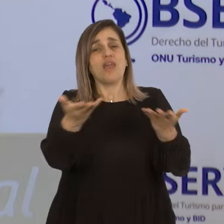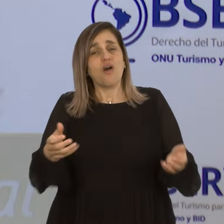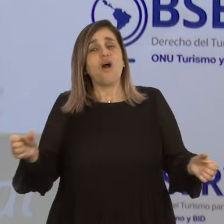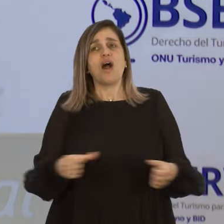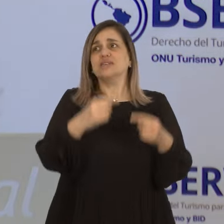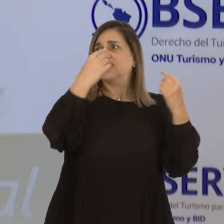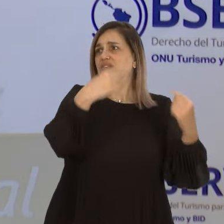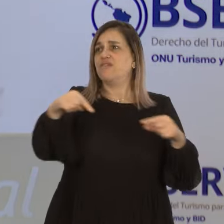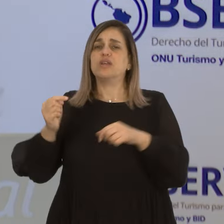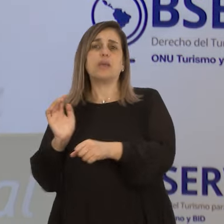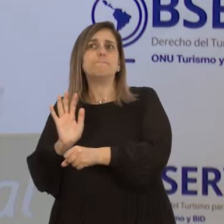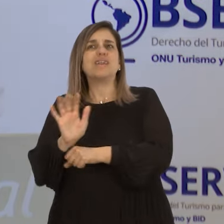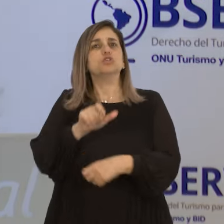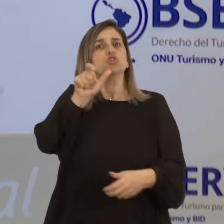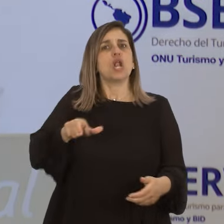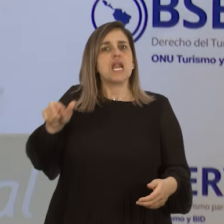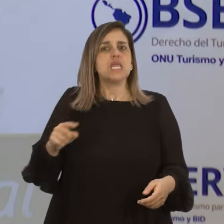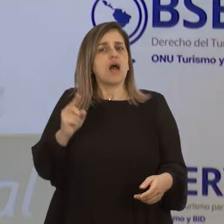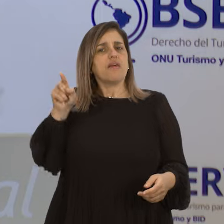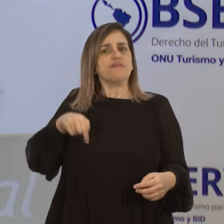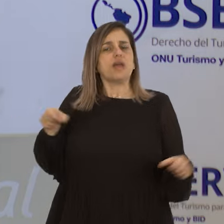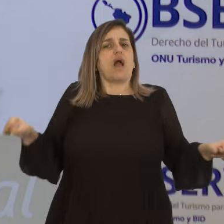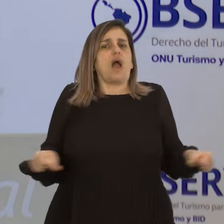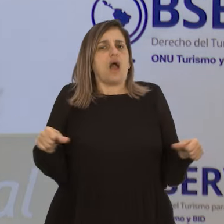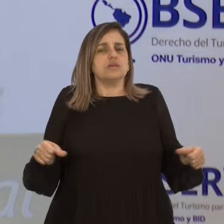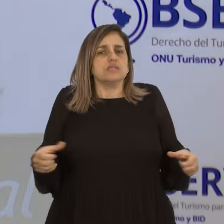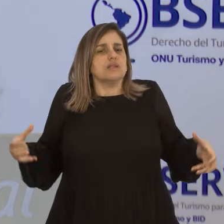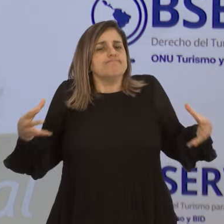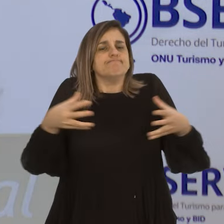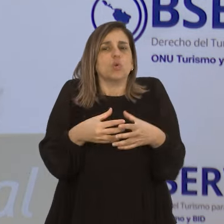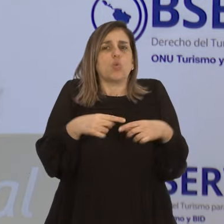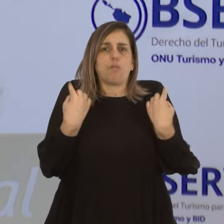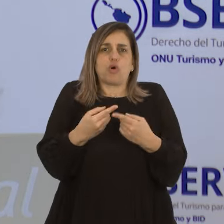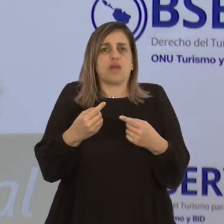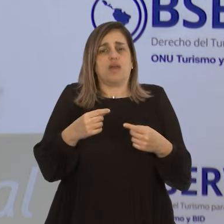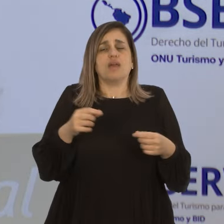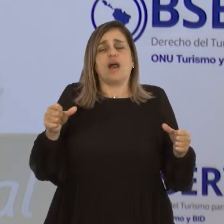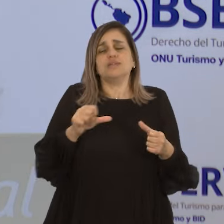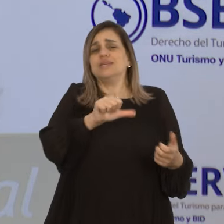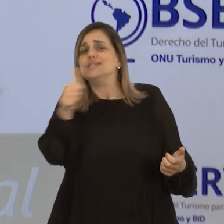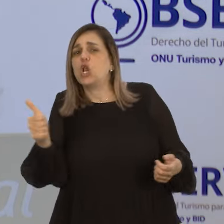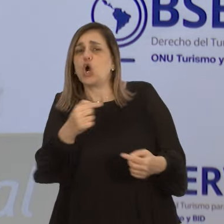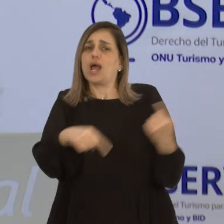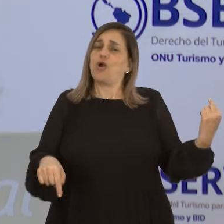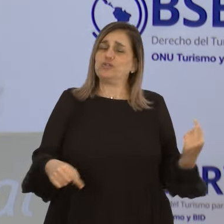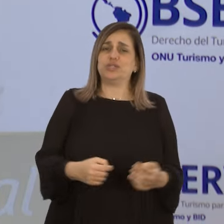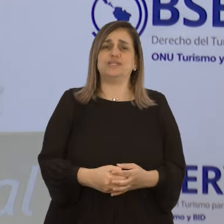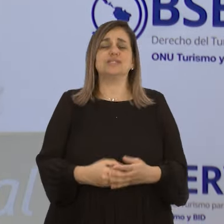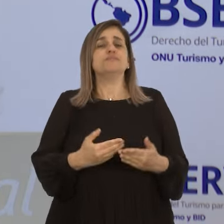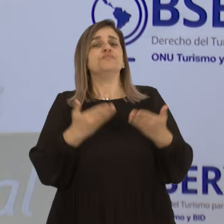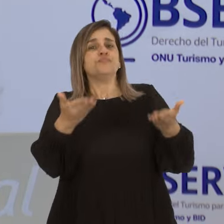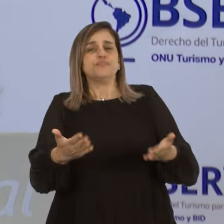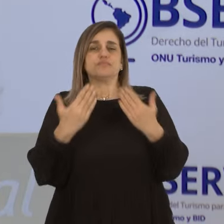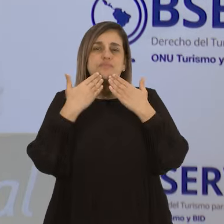caso Montevideo, va a hacer que distintas personalidades, gente que sabe, venga acá a generar ese núcleo de donde salen determinadas